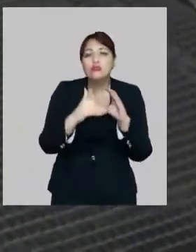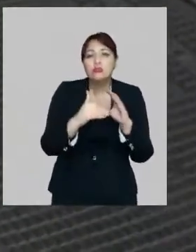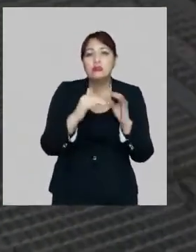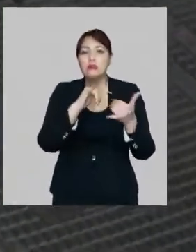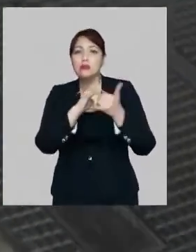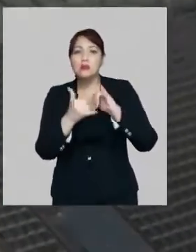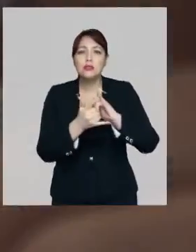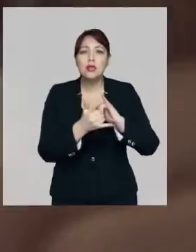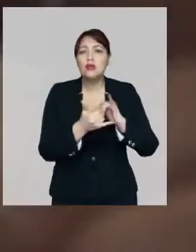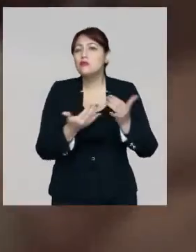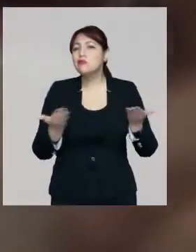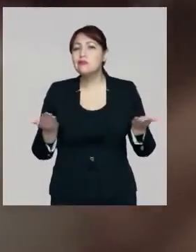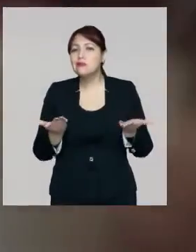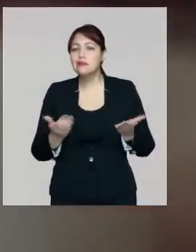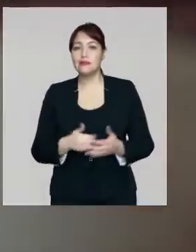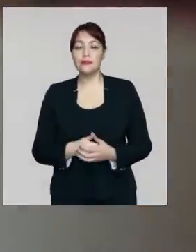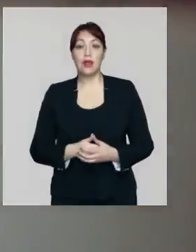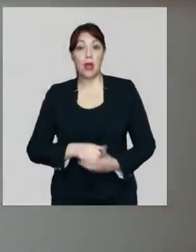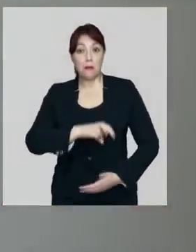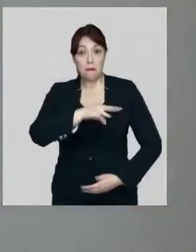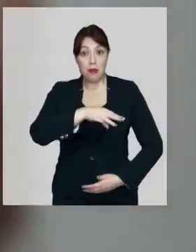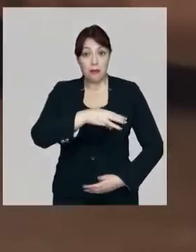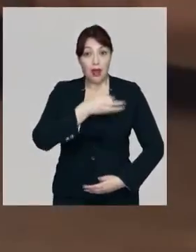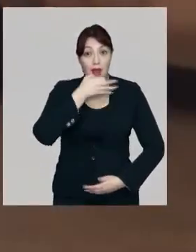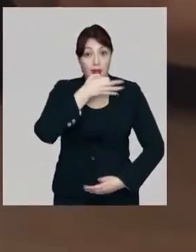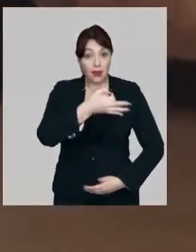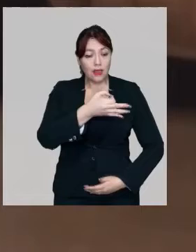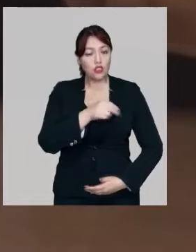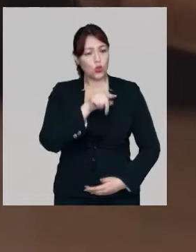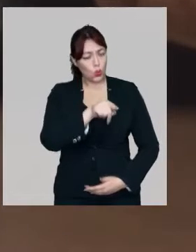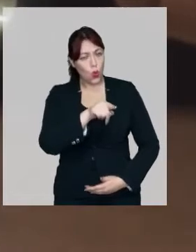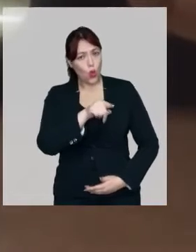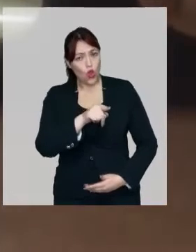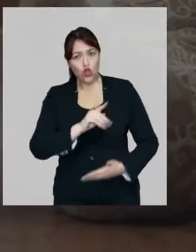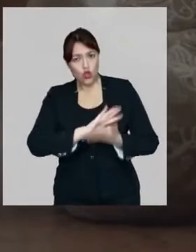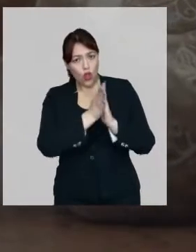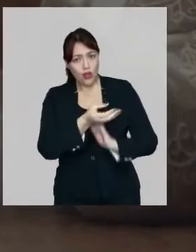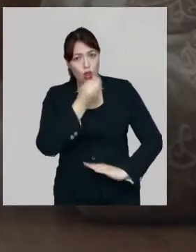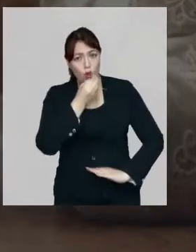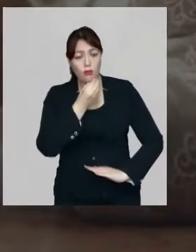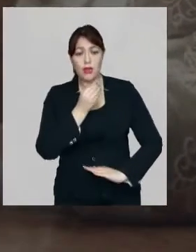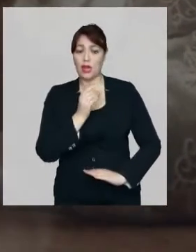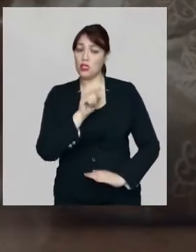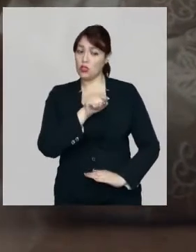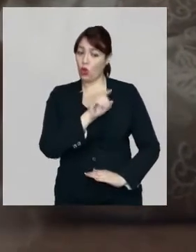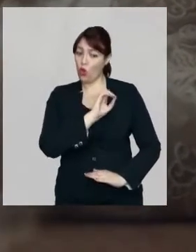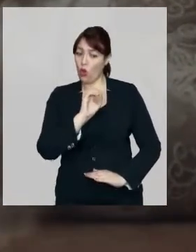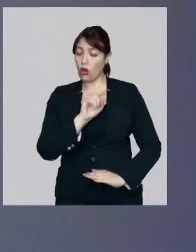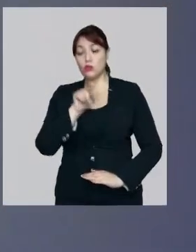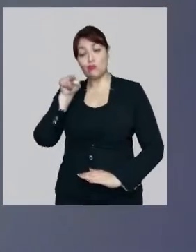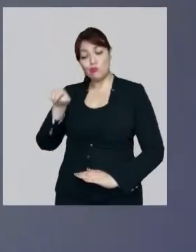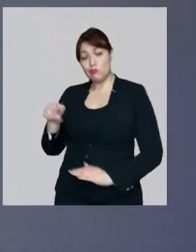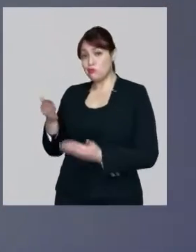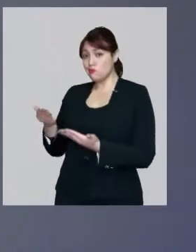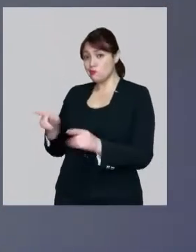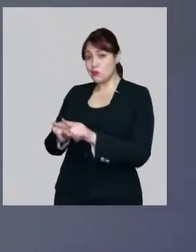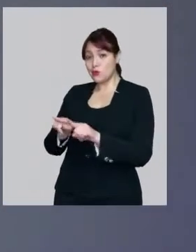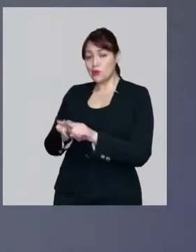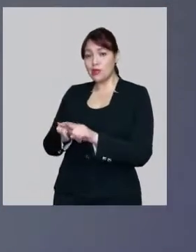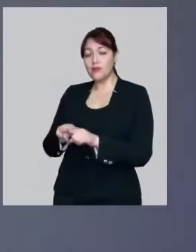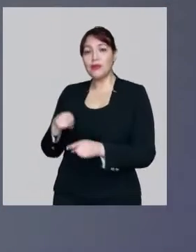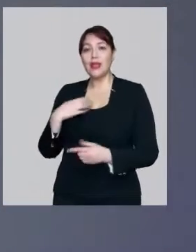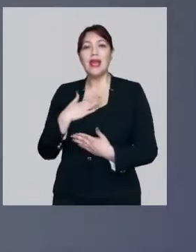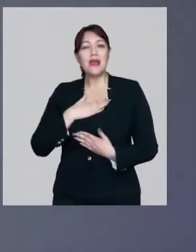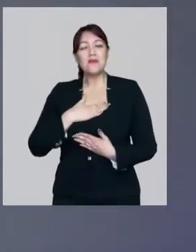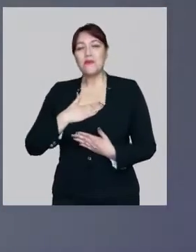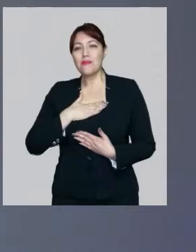WhatsApp o qué. He escuchado a mamás que le dicen a sus niños, si no te comes toda la comida, vas a quedar así. Mi pasión es